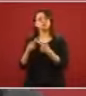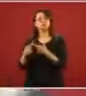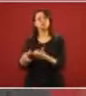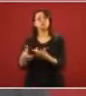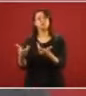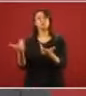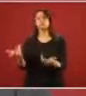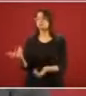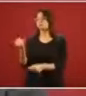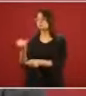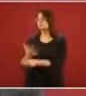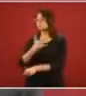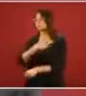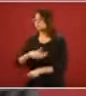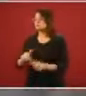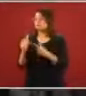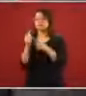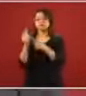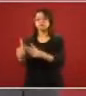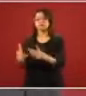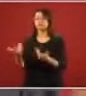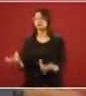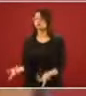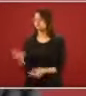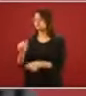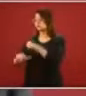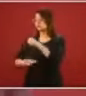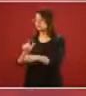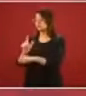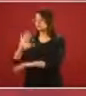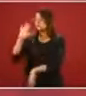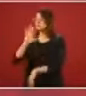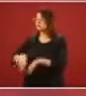las injusticias, el maltrato a los animales,